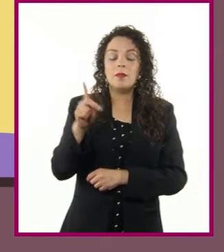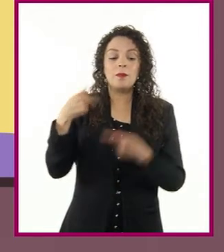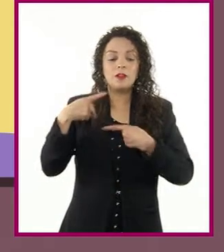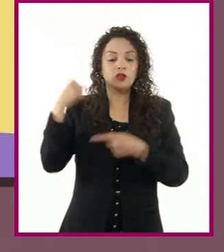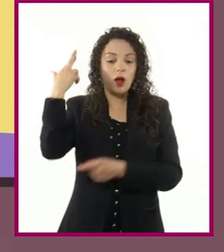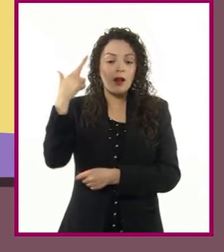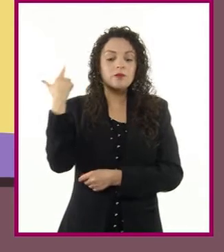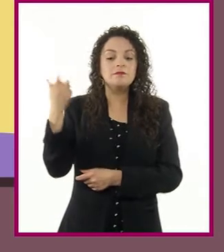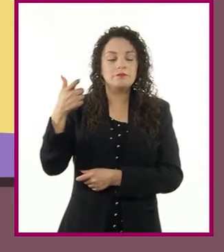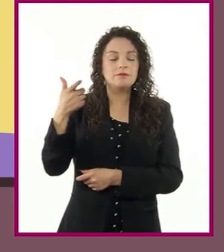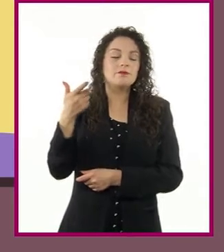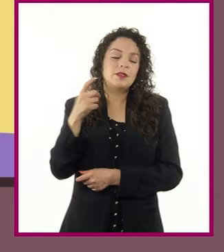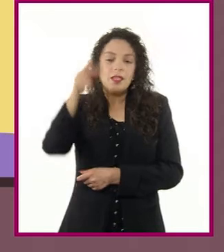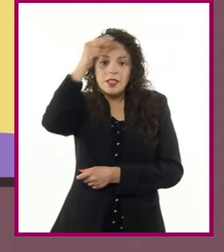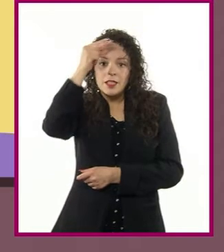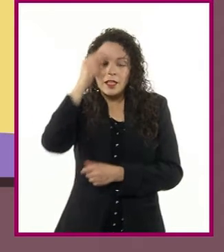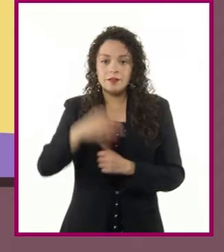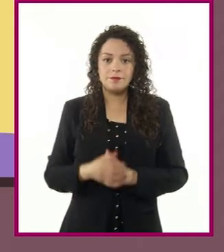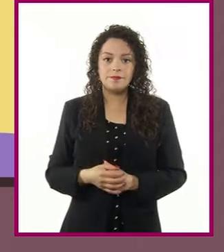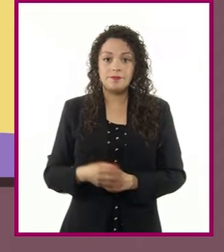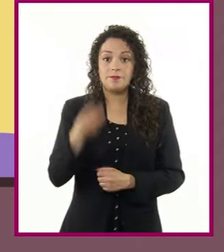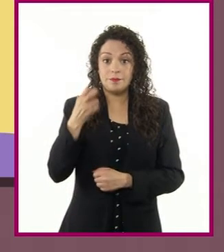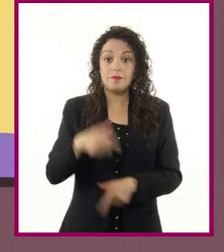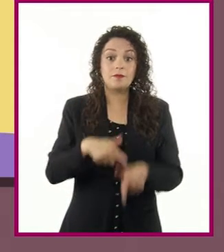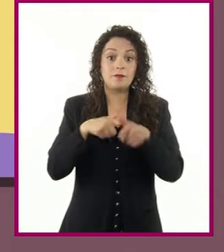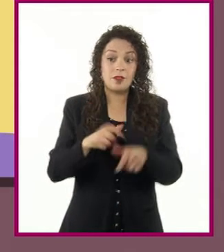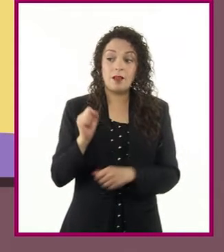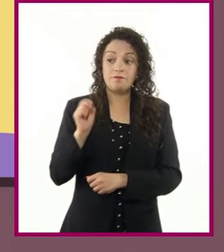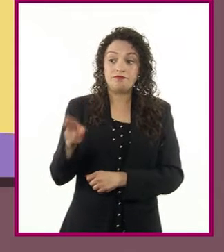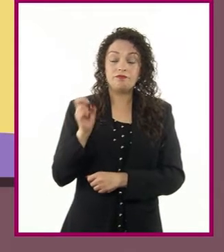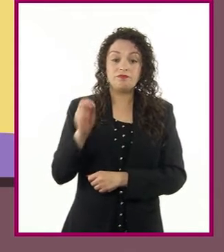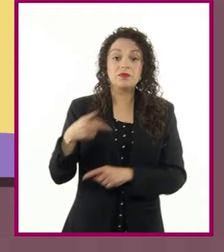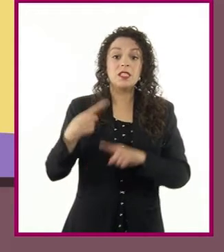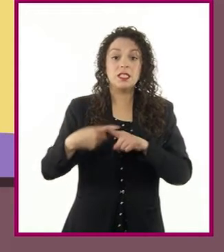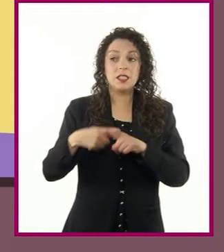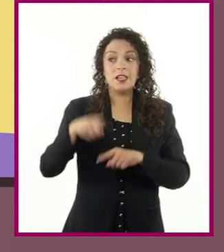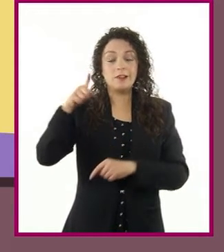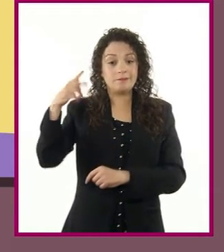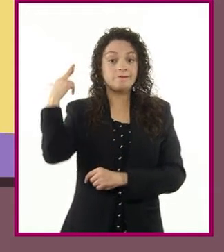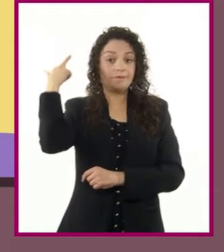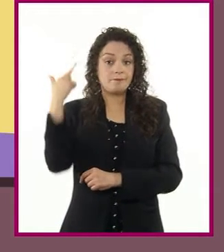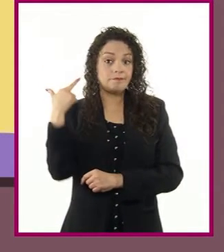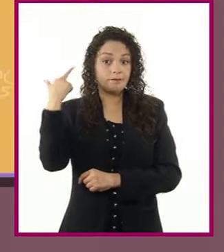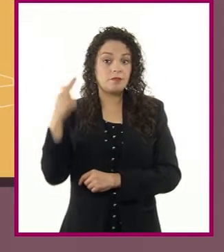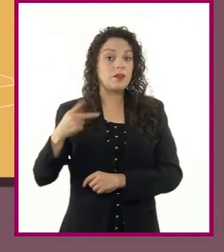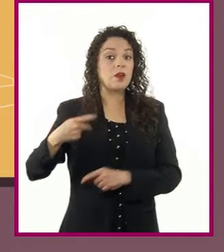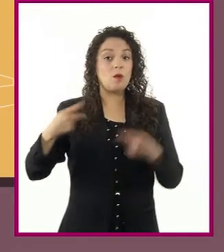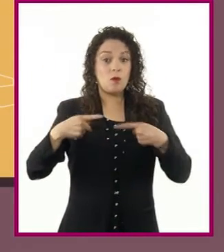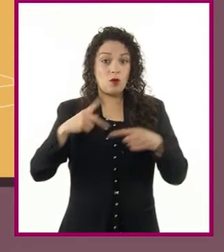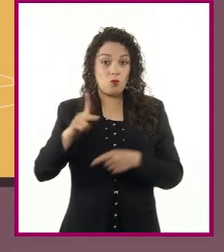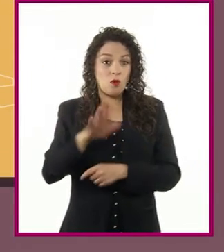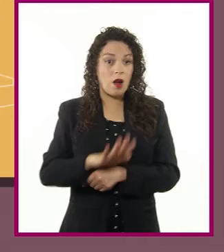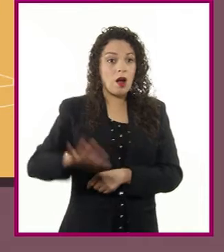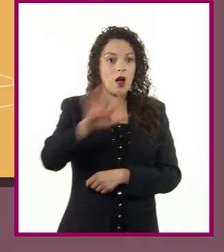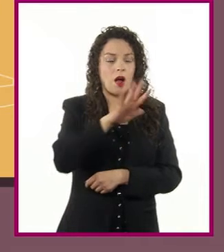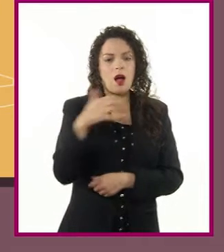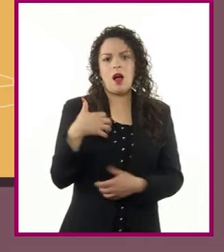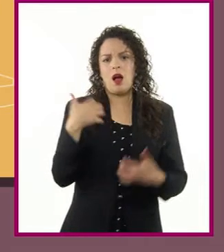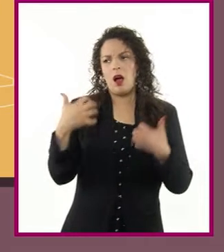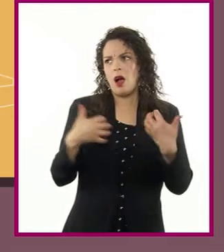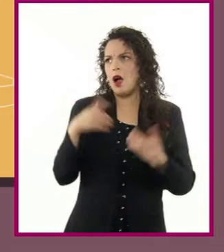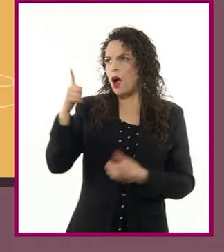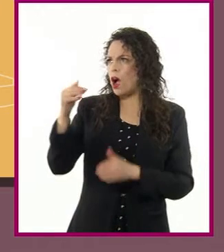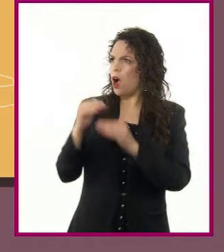y los privilegios seguían siendo para los monarcas, lo que después provocaría el descontento del pueblo. Entre los